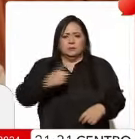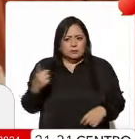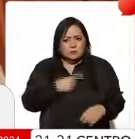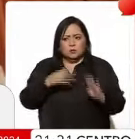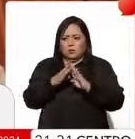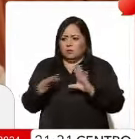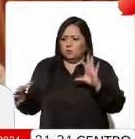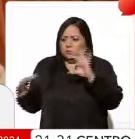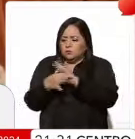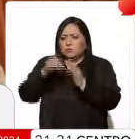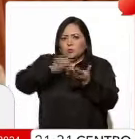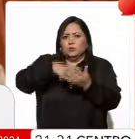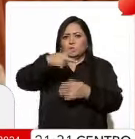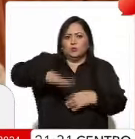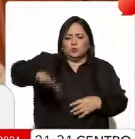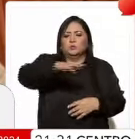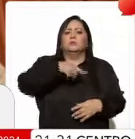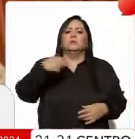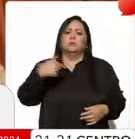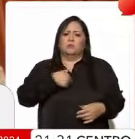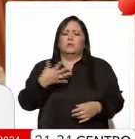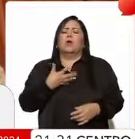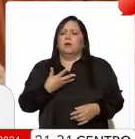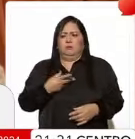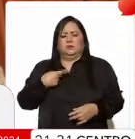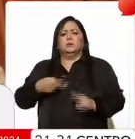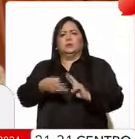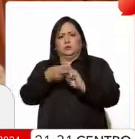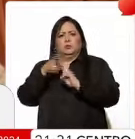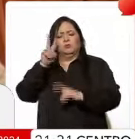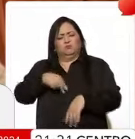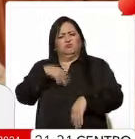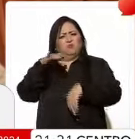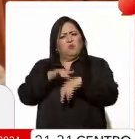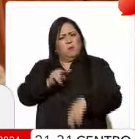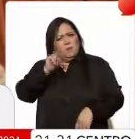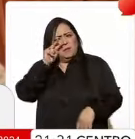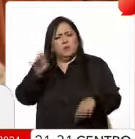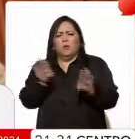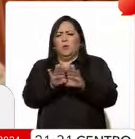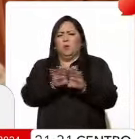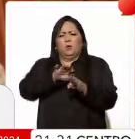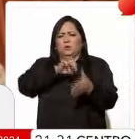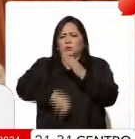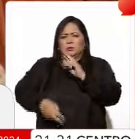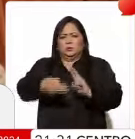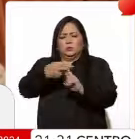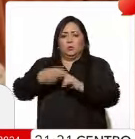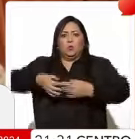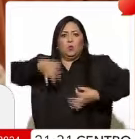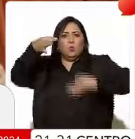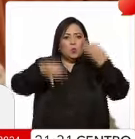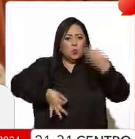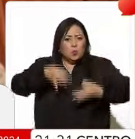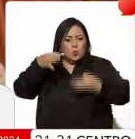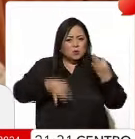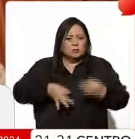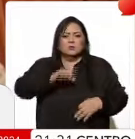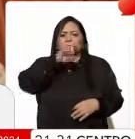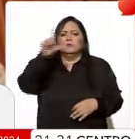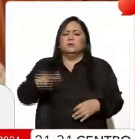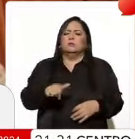su comunidad. Mira, yo atendí a víctimas de secuestro y me tocó ver cómo casos de secuestro los jueces